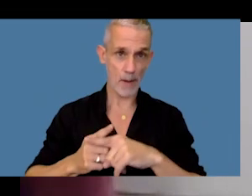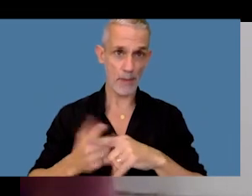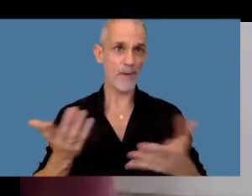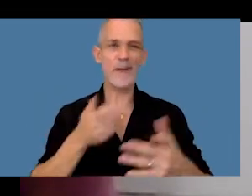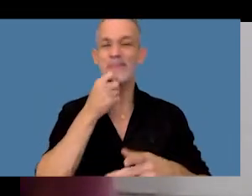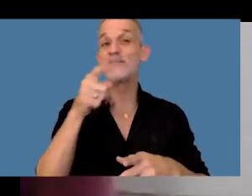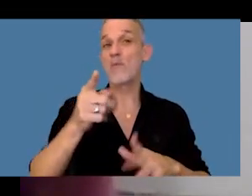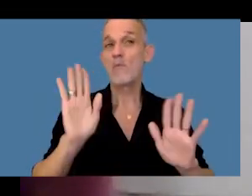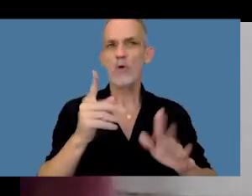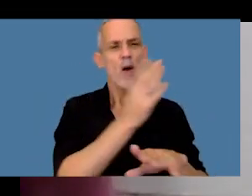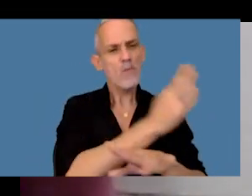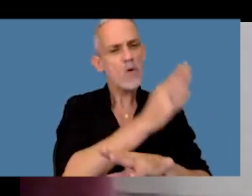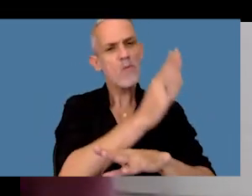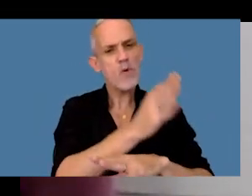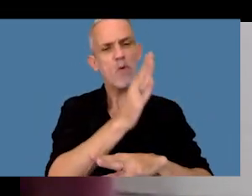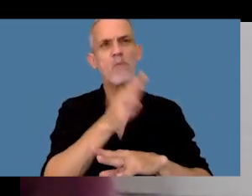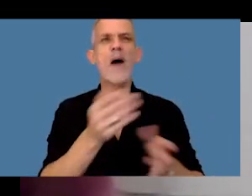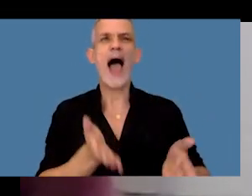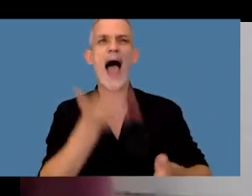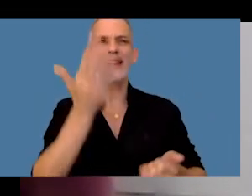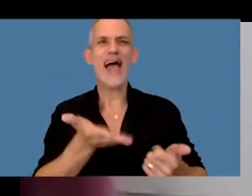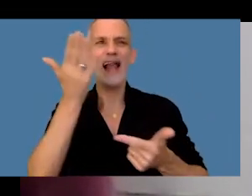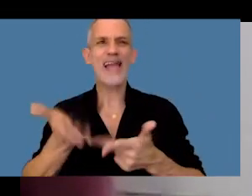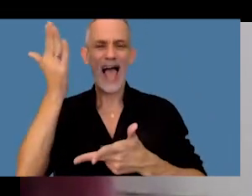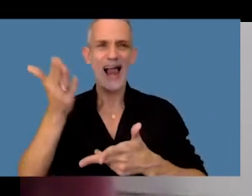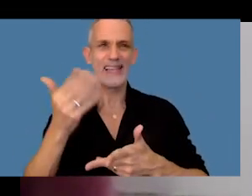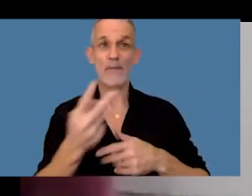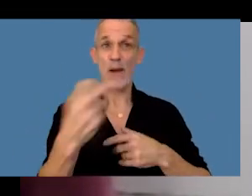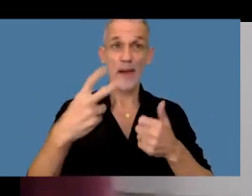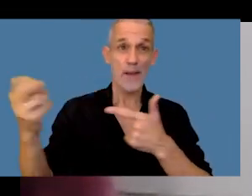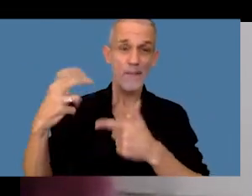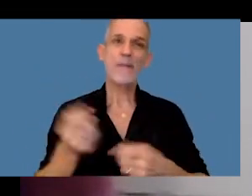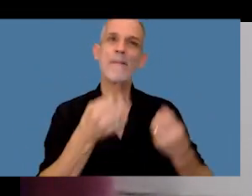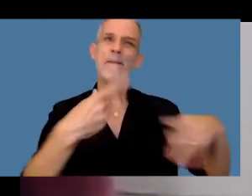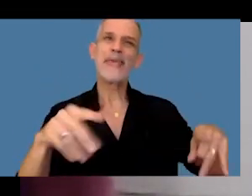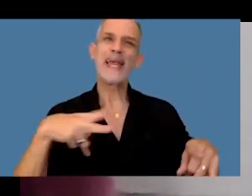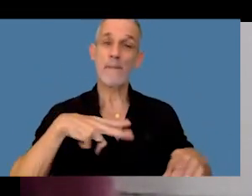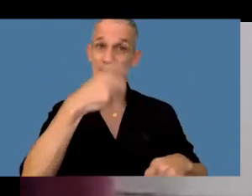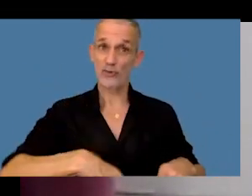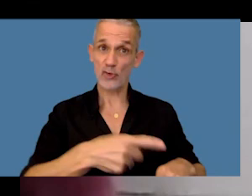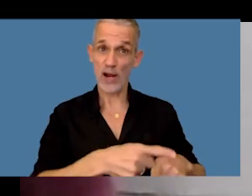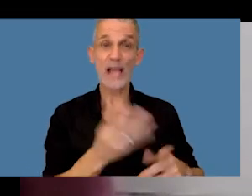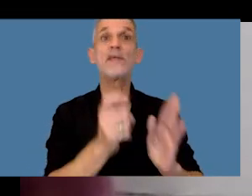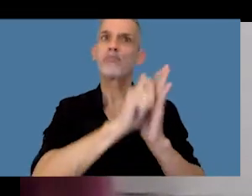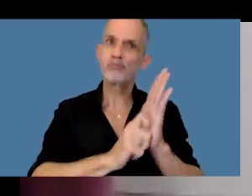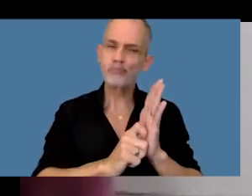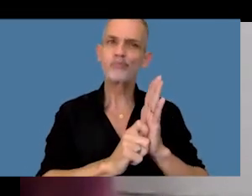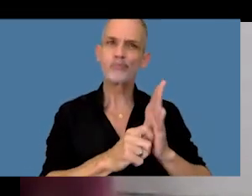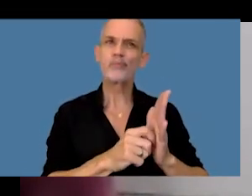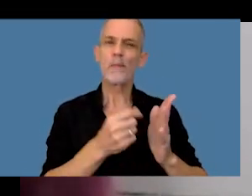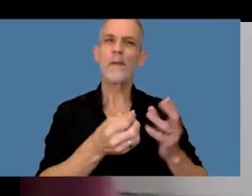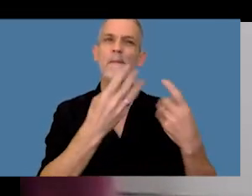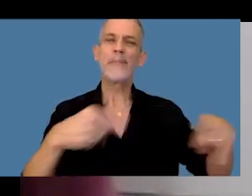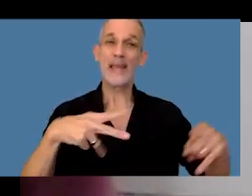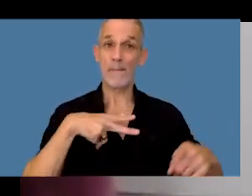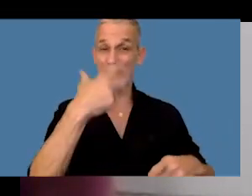vos venías dándolo de alta esa percepción en bienes personales y estás inscripto en bienes personales, la